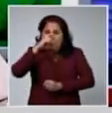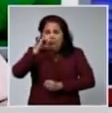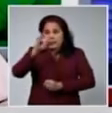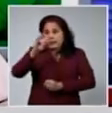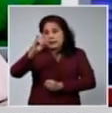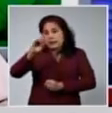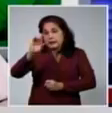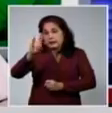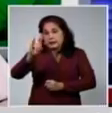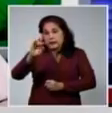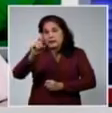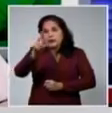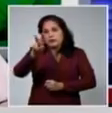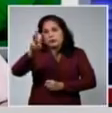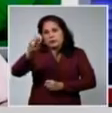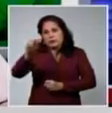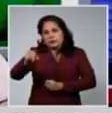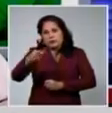pacientes